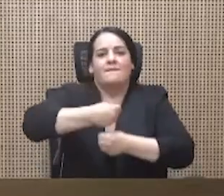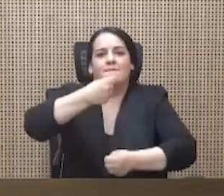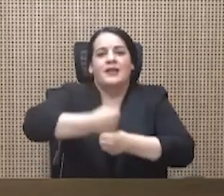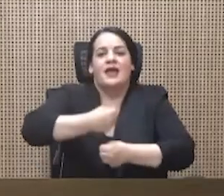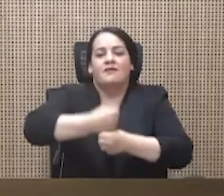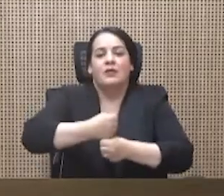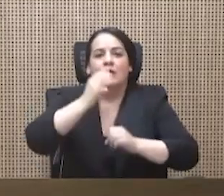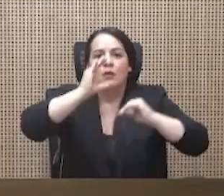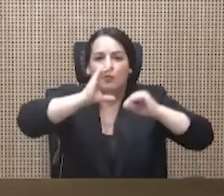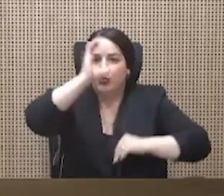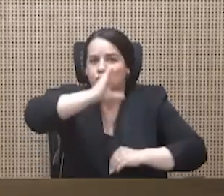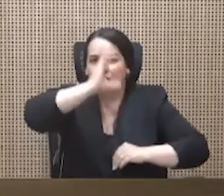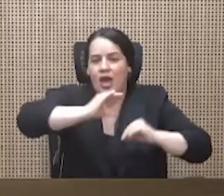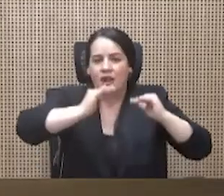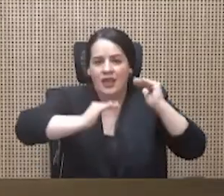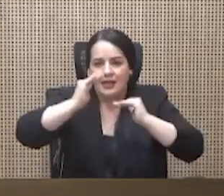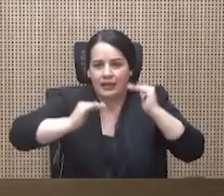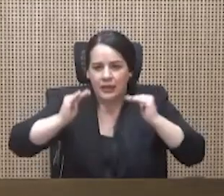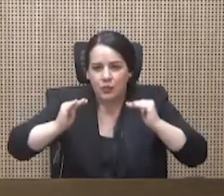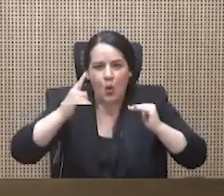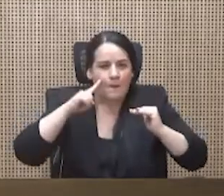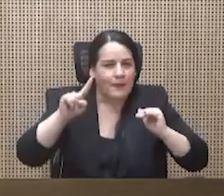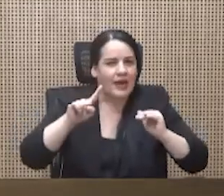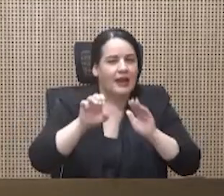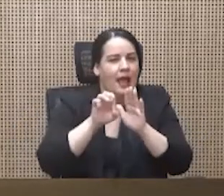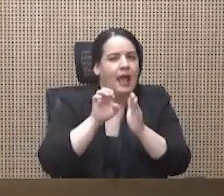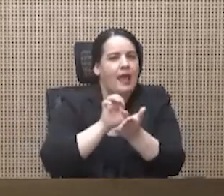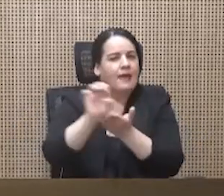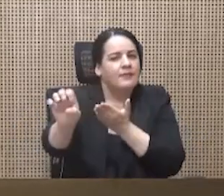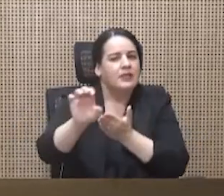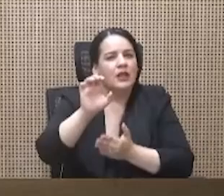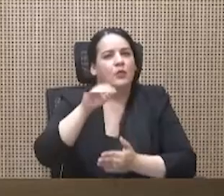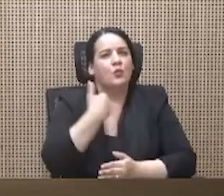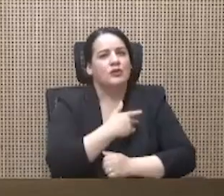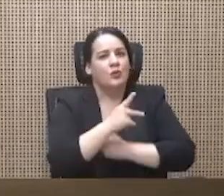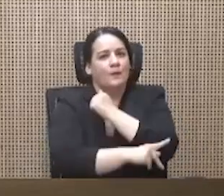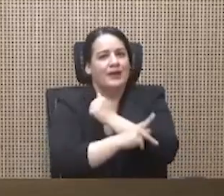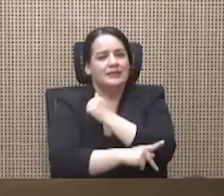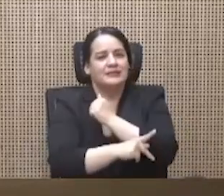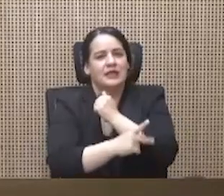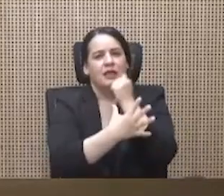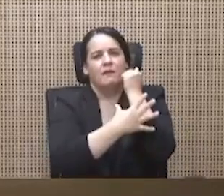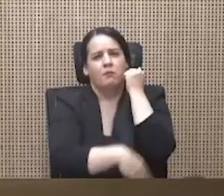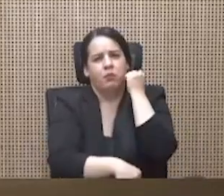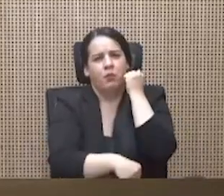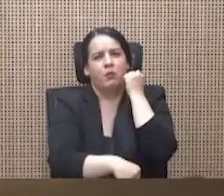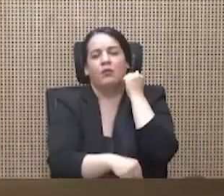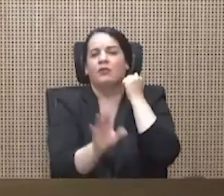buscar los equilibrios para evitar que en nuestro país cada vez sea más pobre y